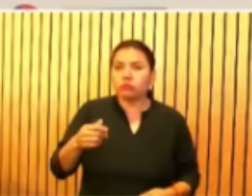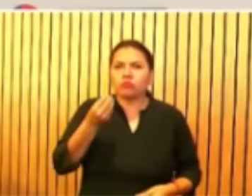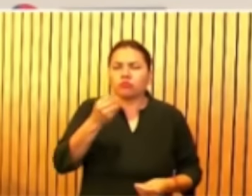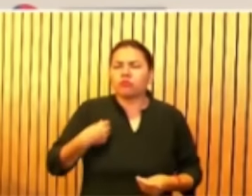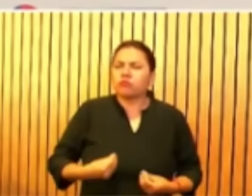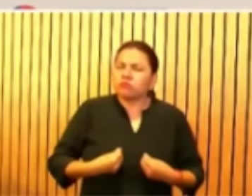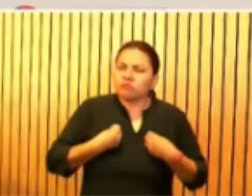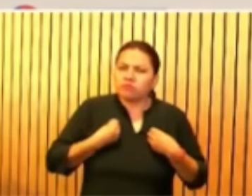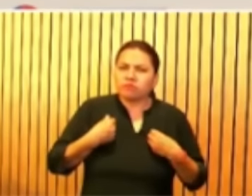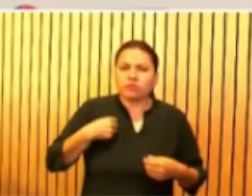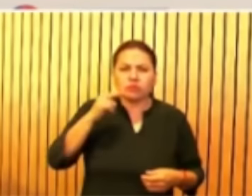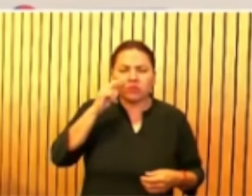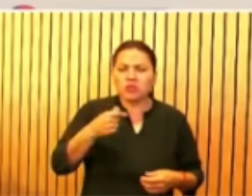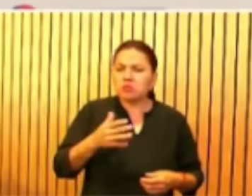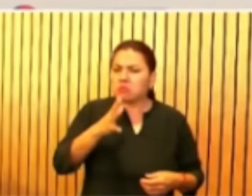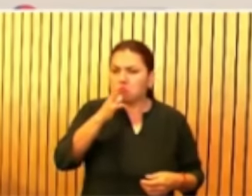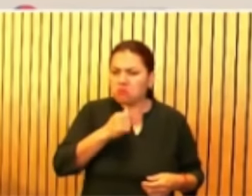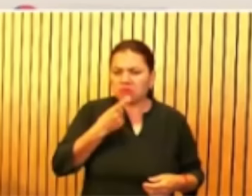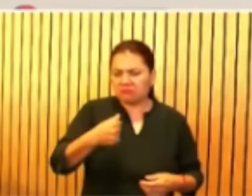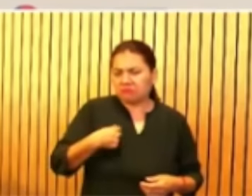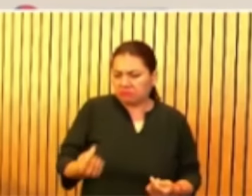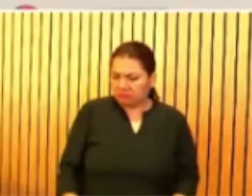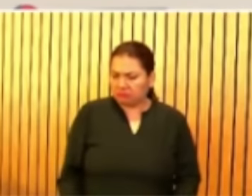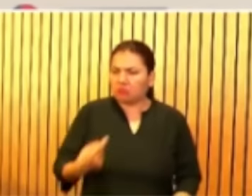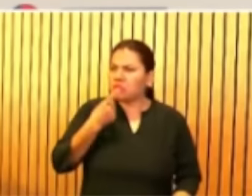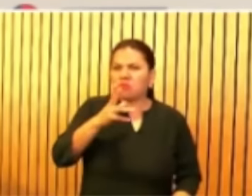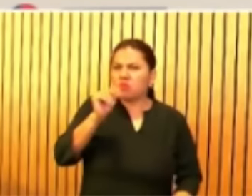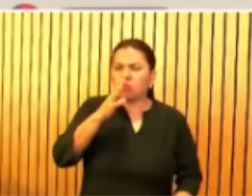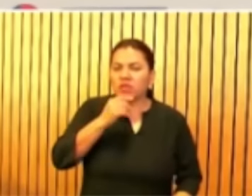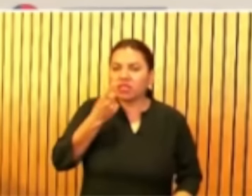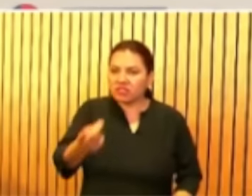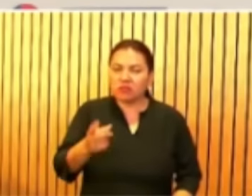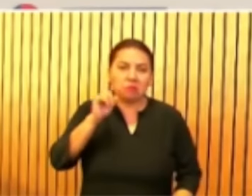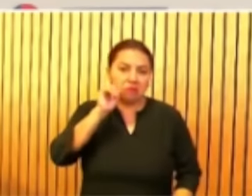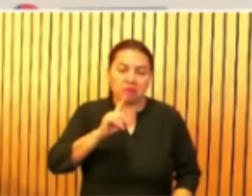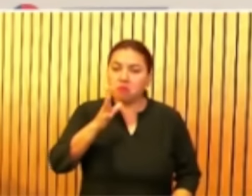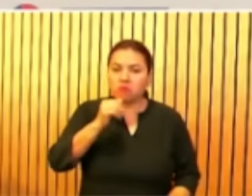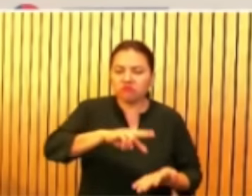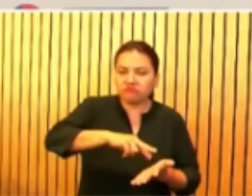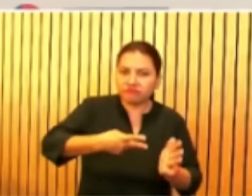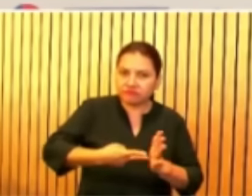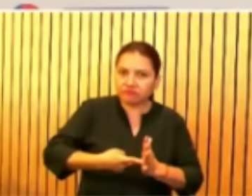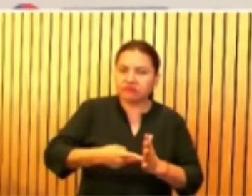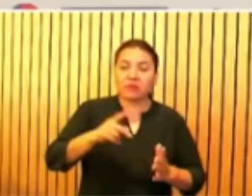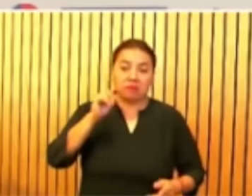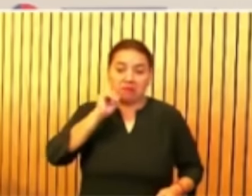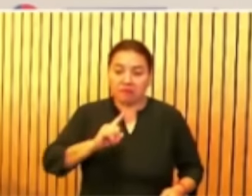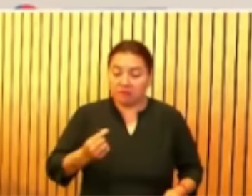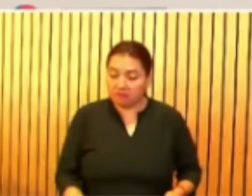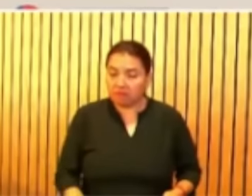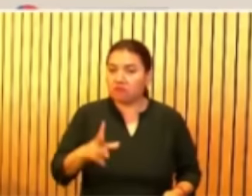largo de mi vida, pues me dijeron que no se podía. Sobre todo que las niñas no podíamos ser ingenieras, que las niñas